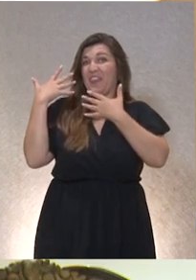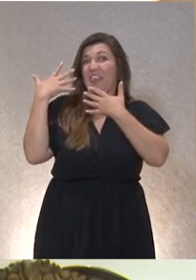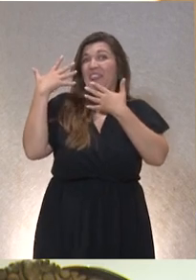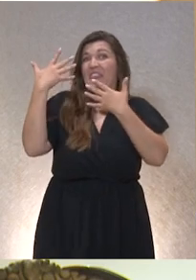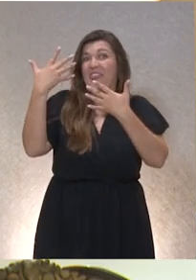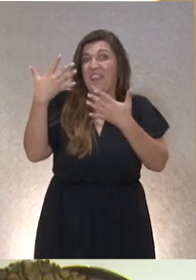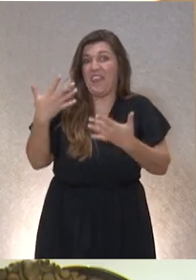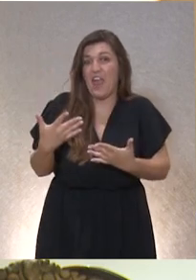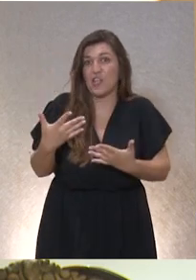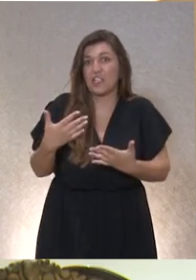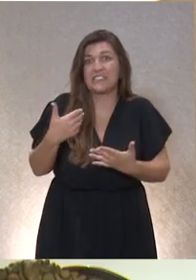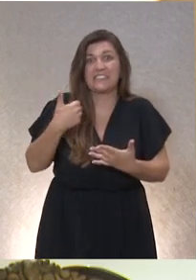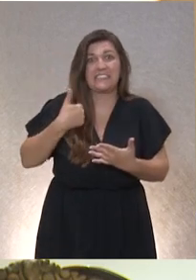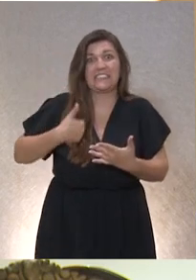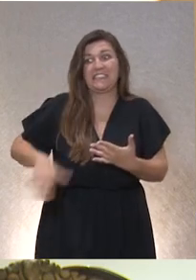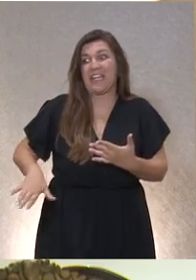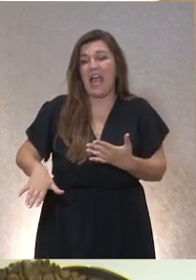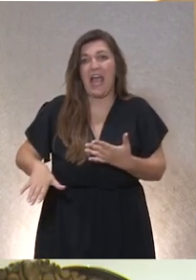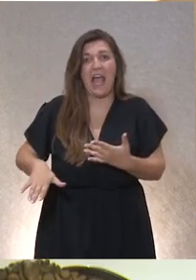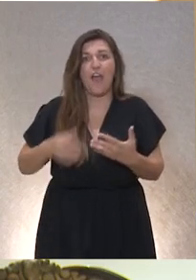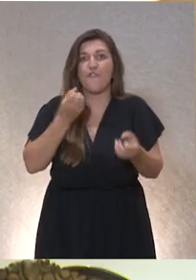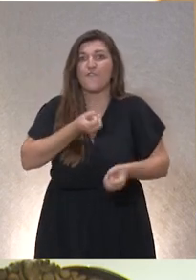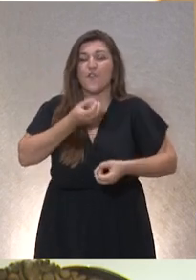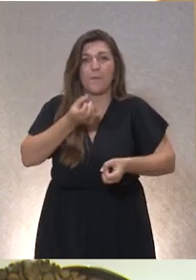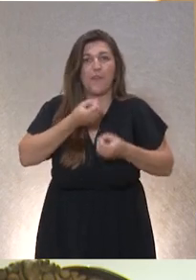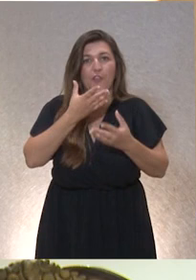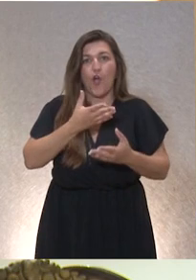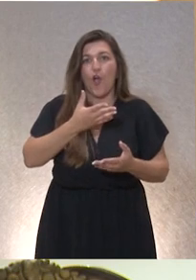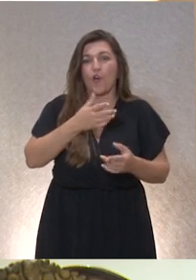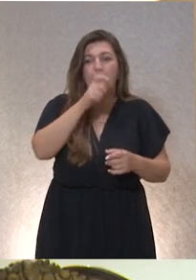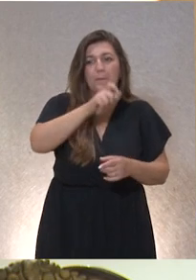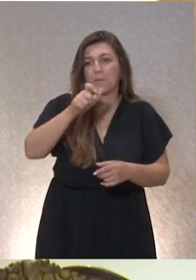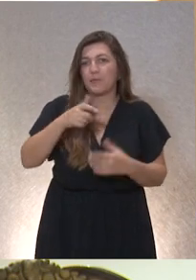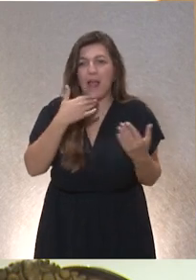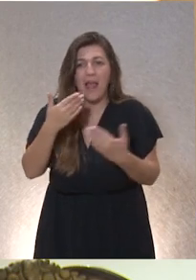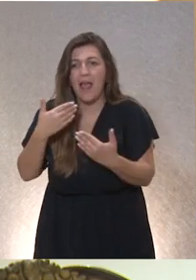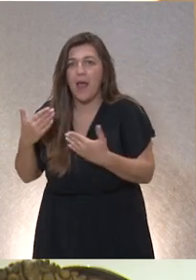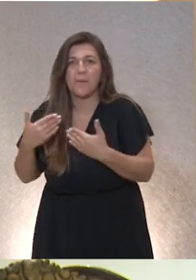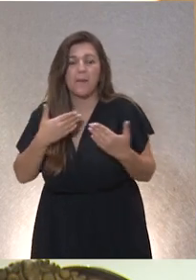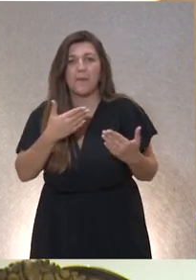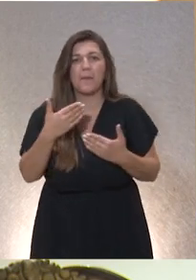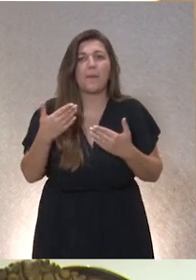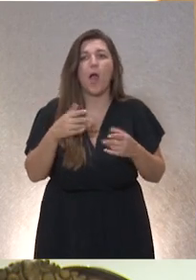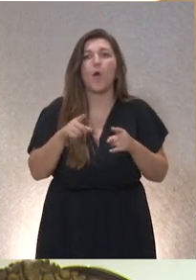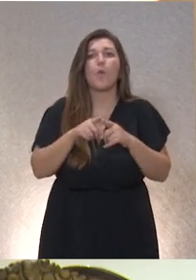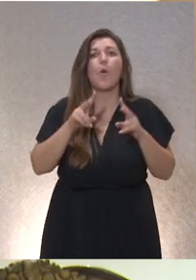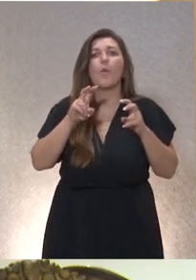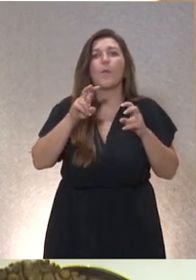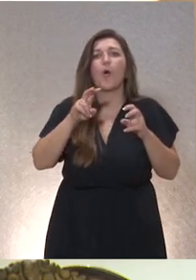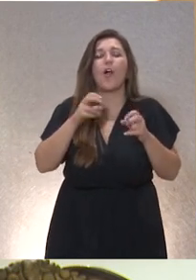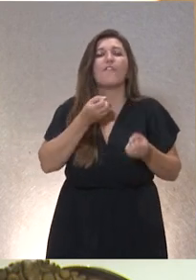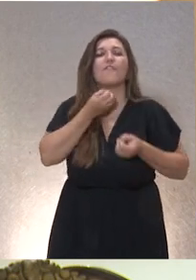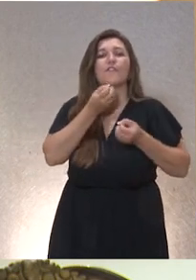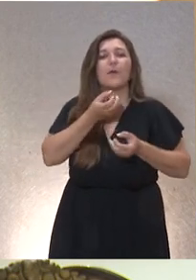apropiado del flujo de la información de la conversación ciudadana y han revolucionado el mapa informativo informativo